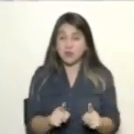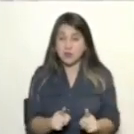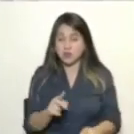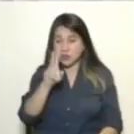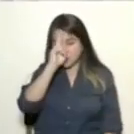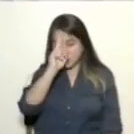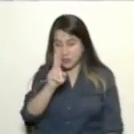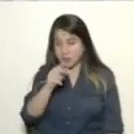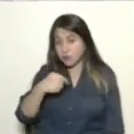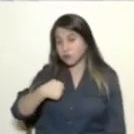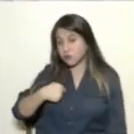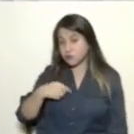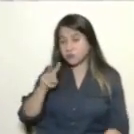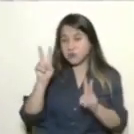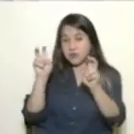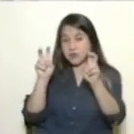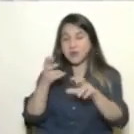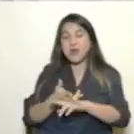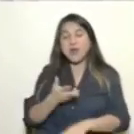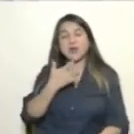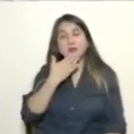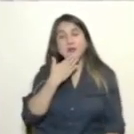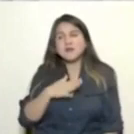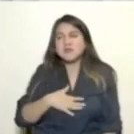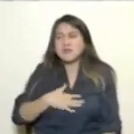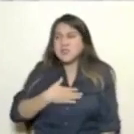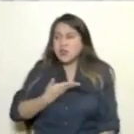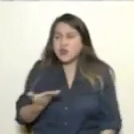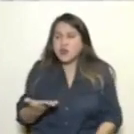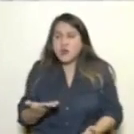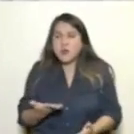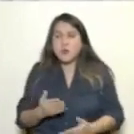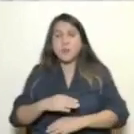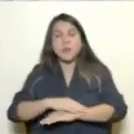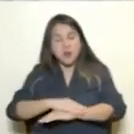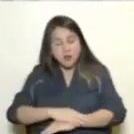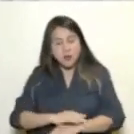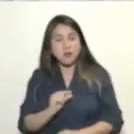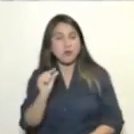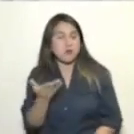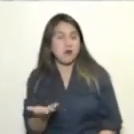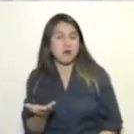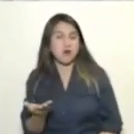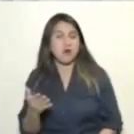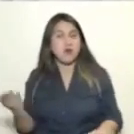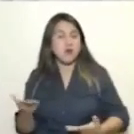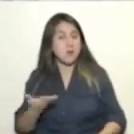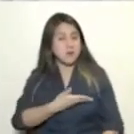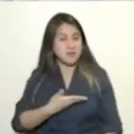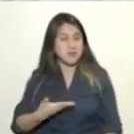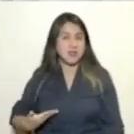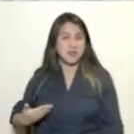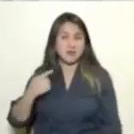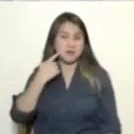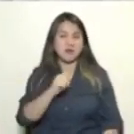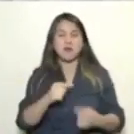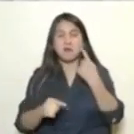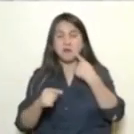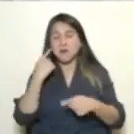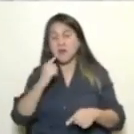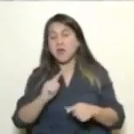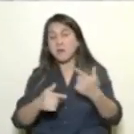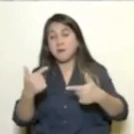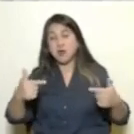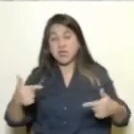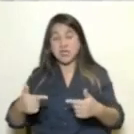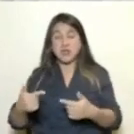Y en mi caso yo creo que había también la sensación de que obedecía poco como presidente de instrucciones políticas, lo cual es